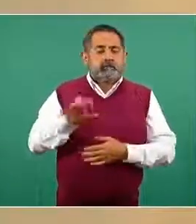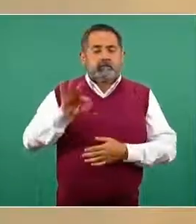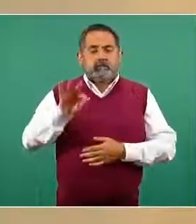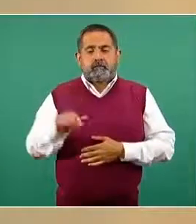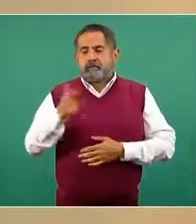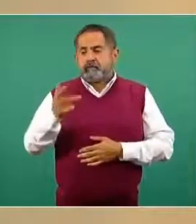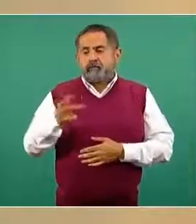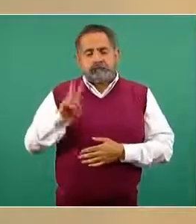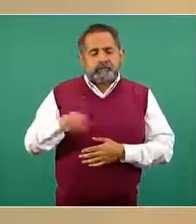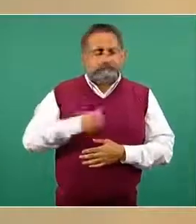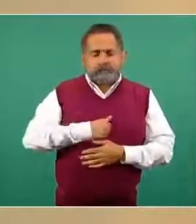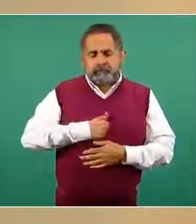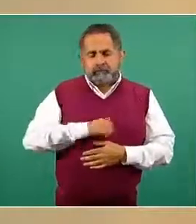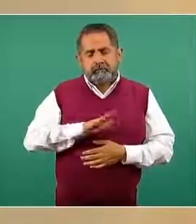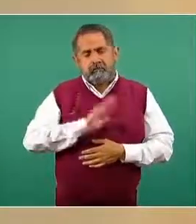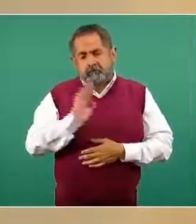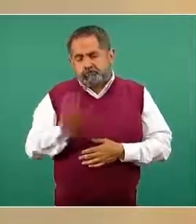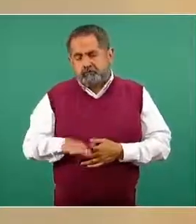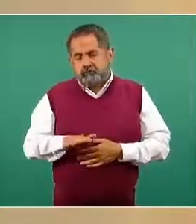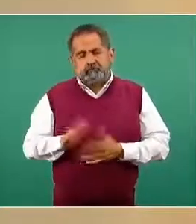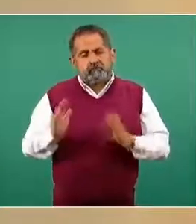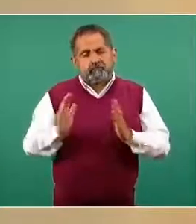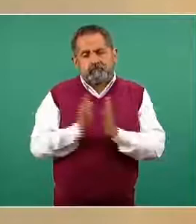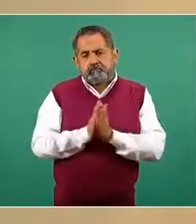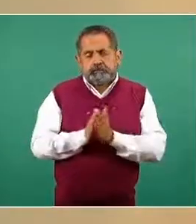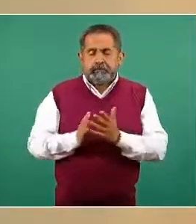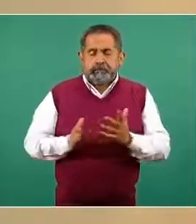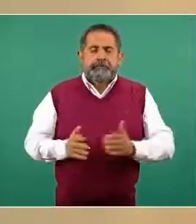215.547 lamentables defunciones que han